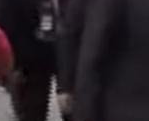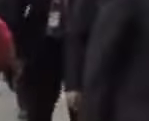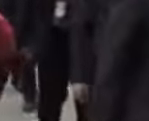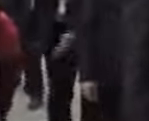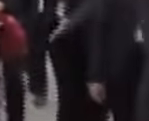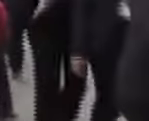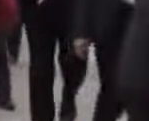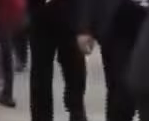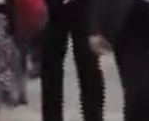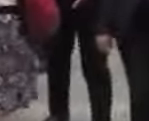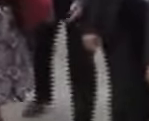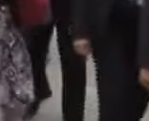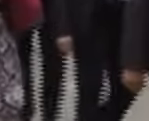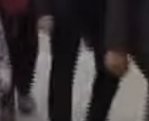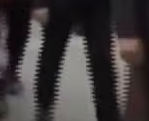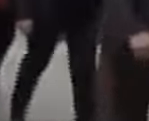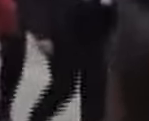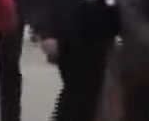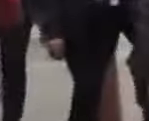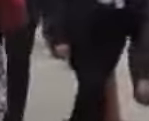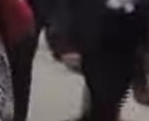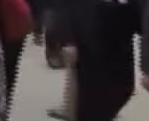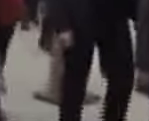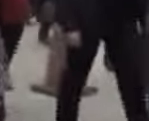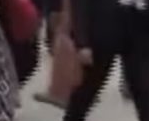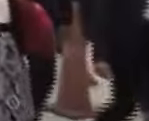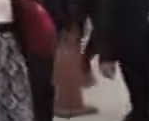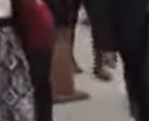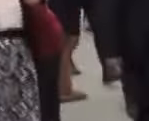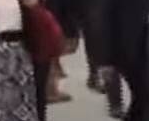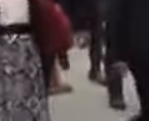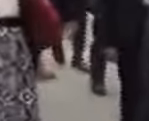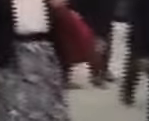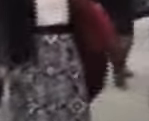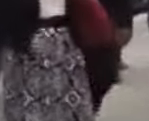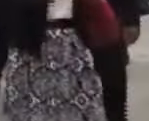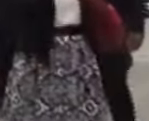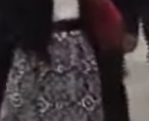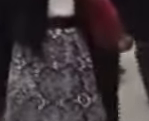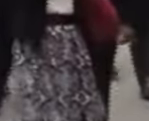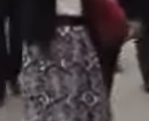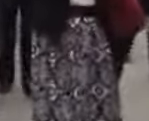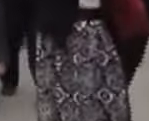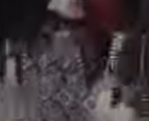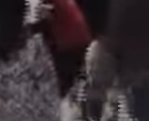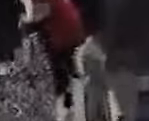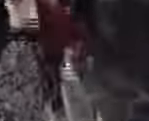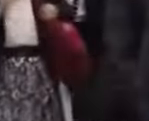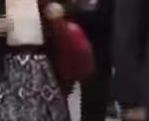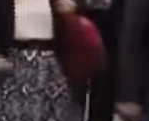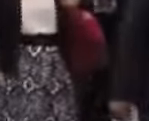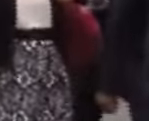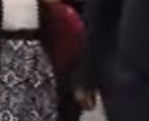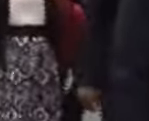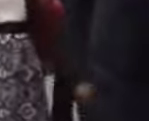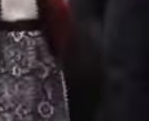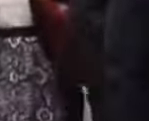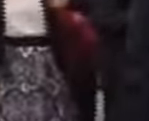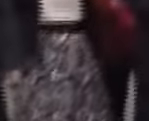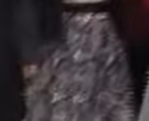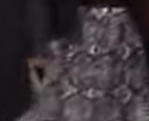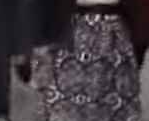Dina Boluarte, Betsy Chávez, Anaí Durán y los otros ministros en la parte posterior, comienzan a desplazarse